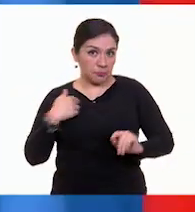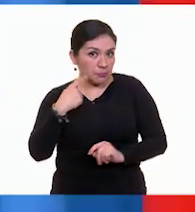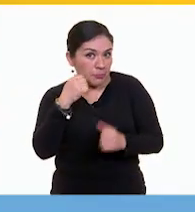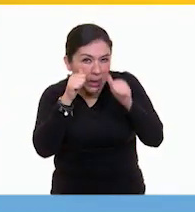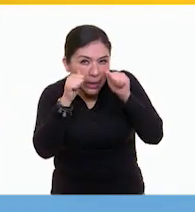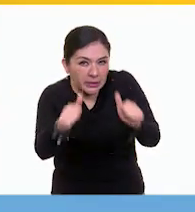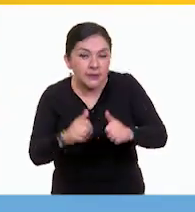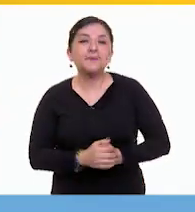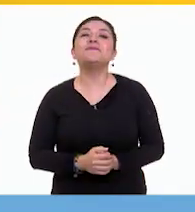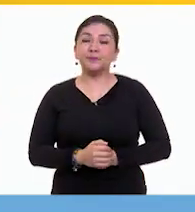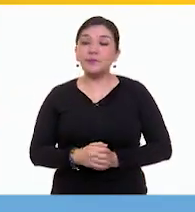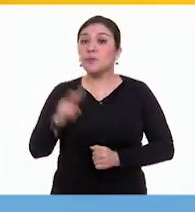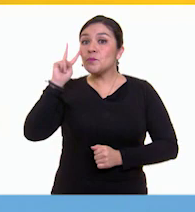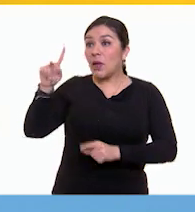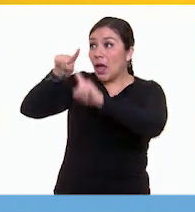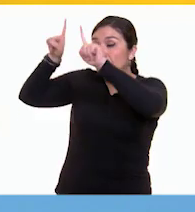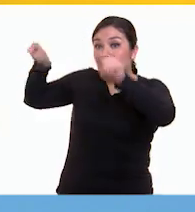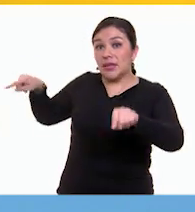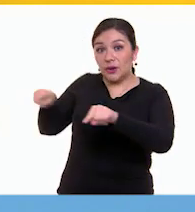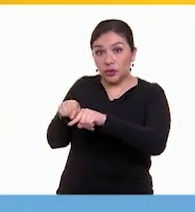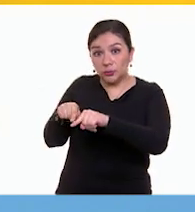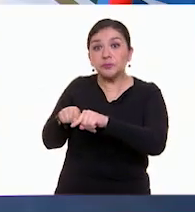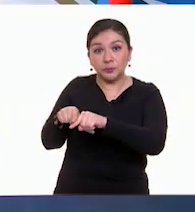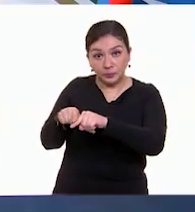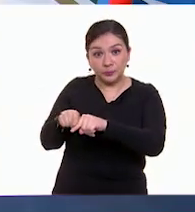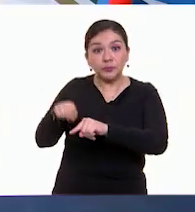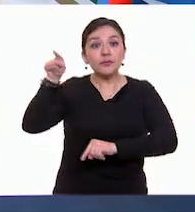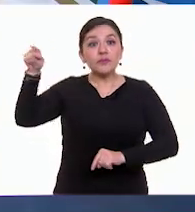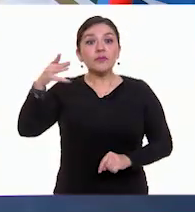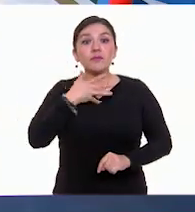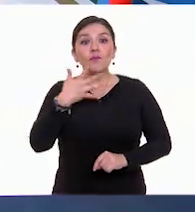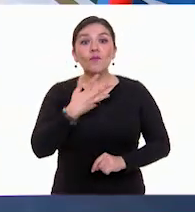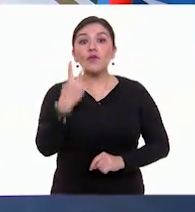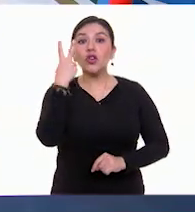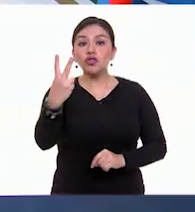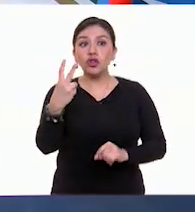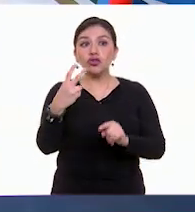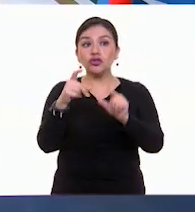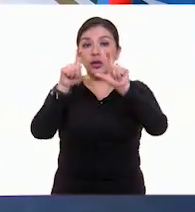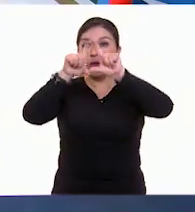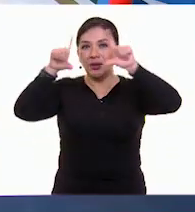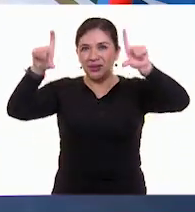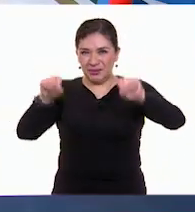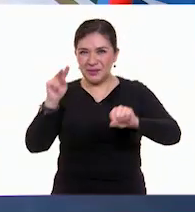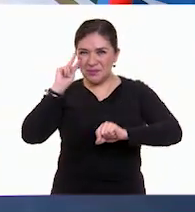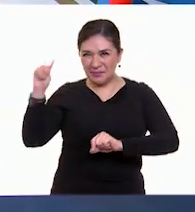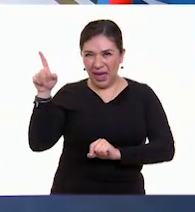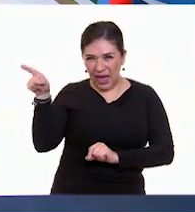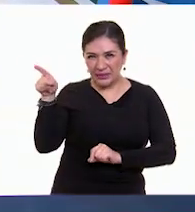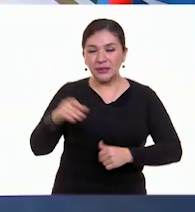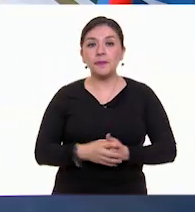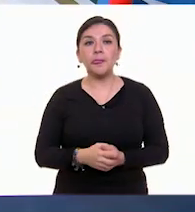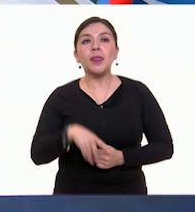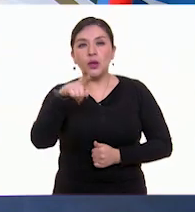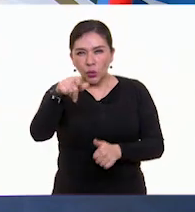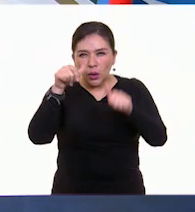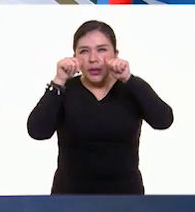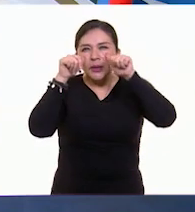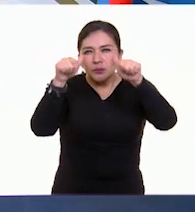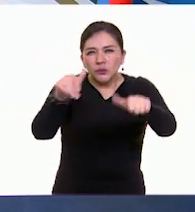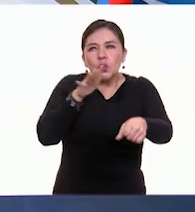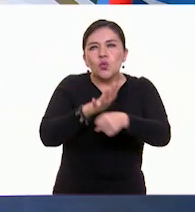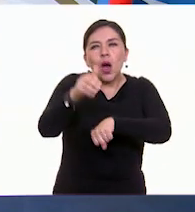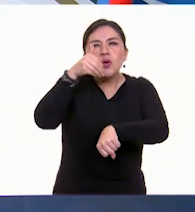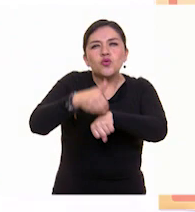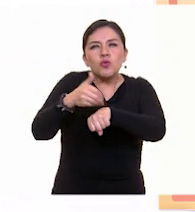oídos. En el pizarrón, fíjense bien, tenemos 2 rectángulos. Observen los números que